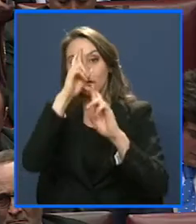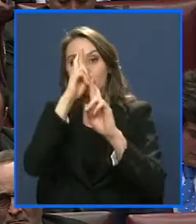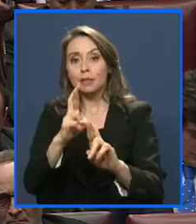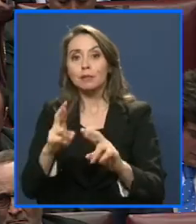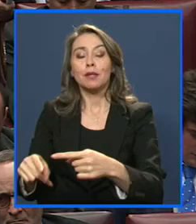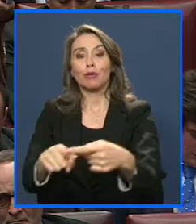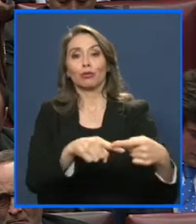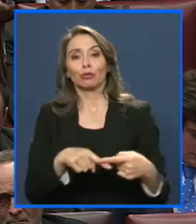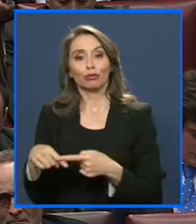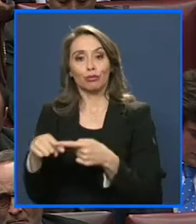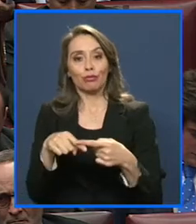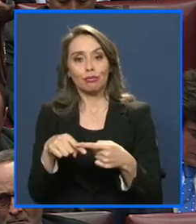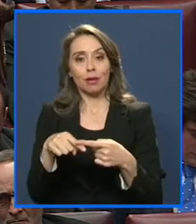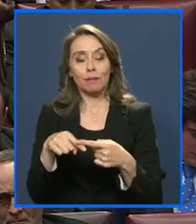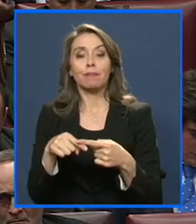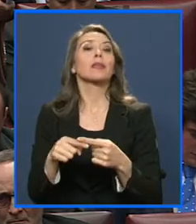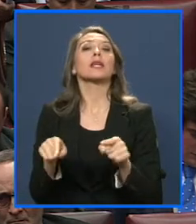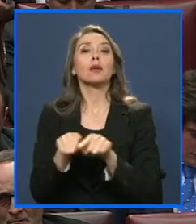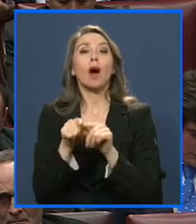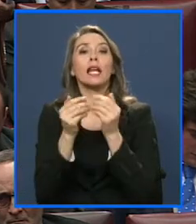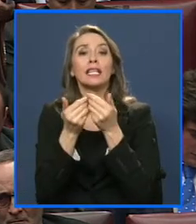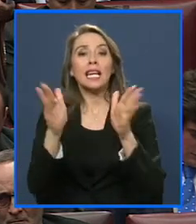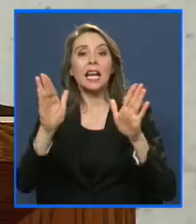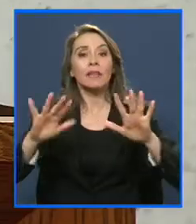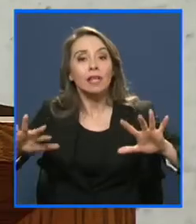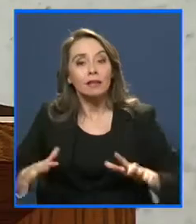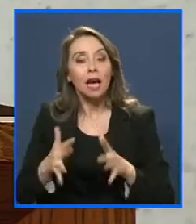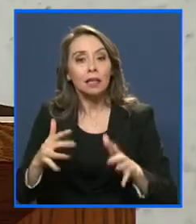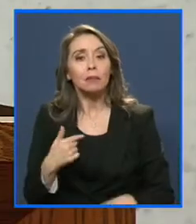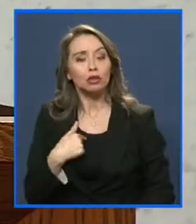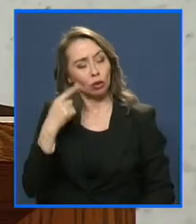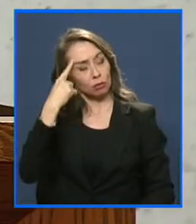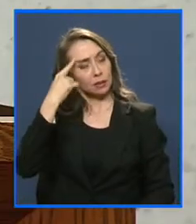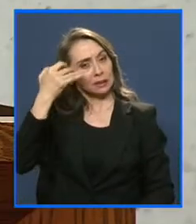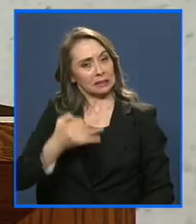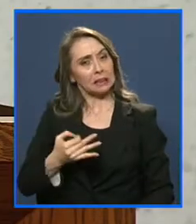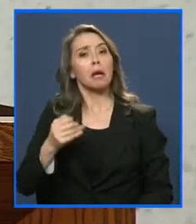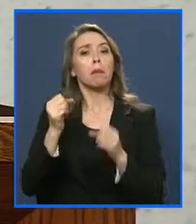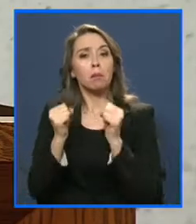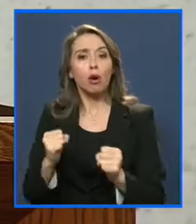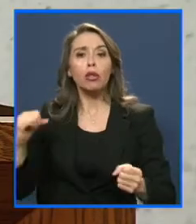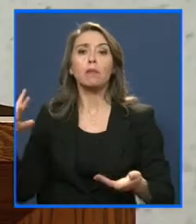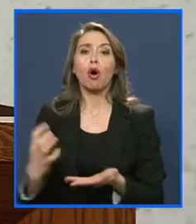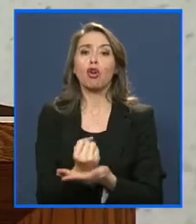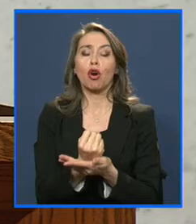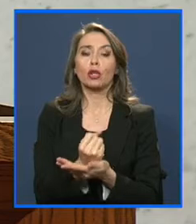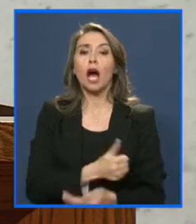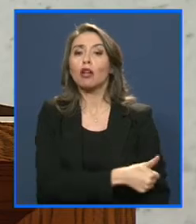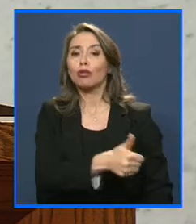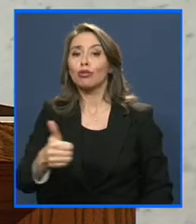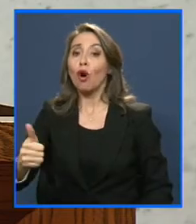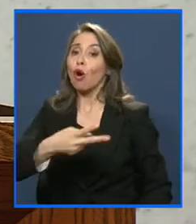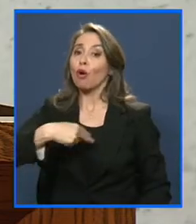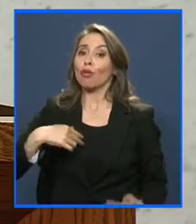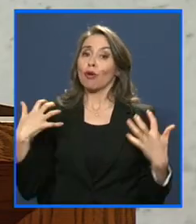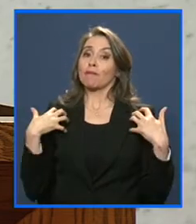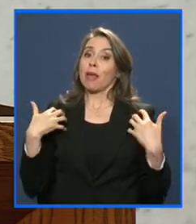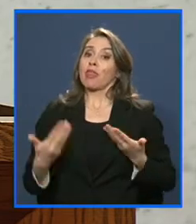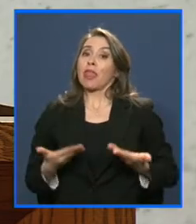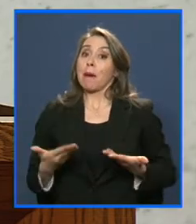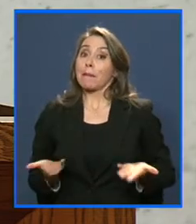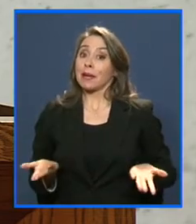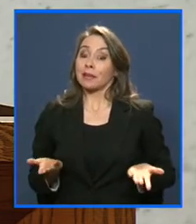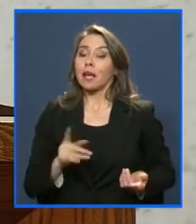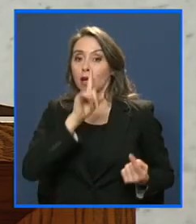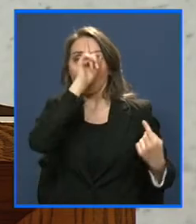así como la libertad emprendedora tengo la certeza de que podemos lograrlo y de todos nosotros depende es una